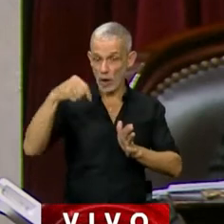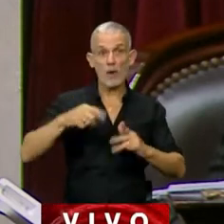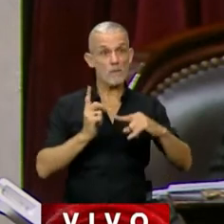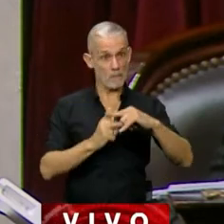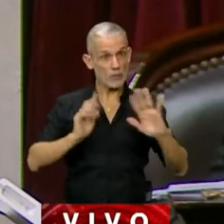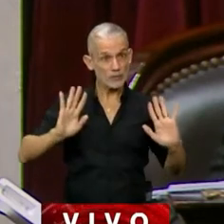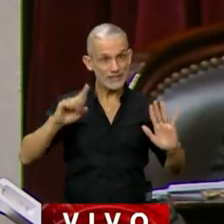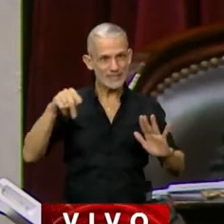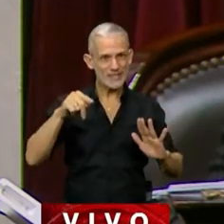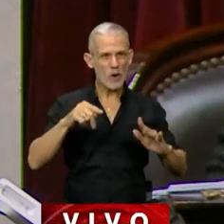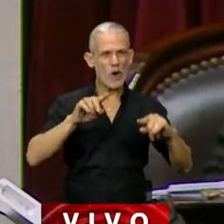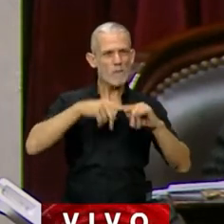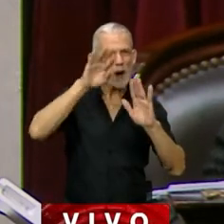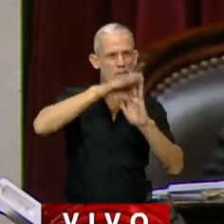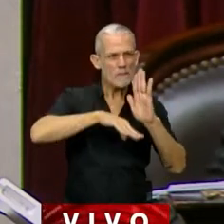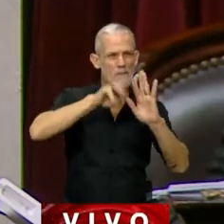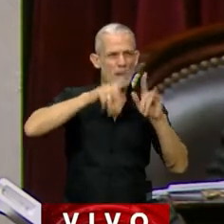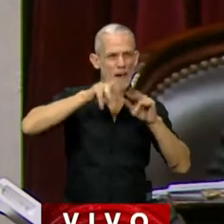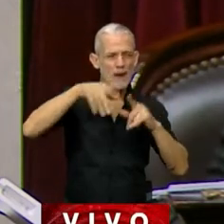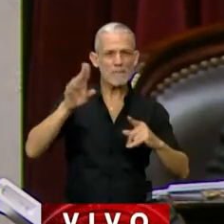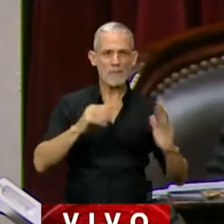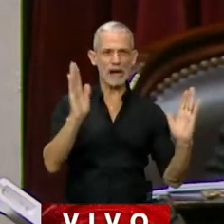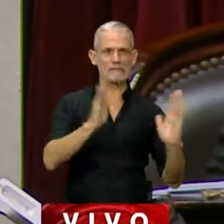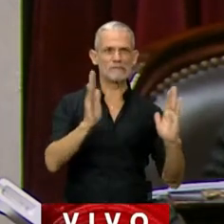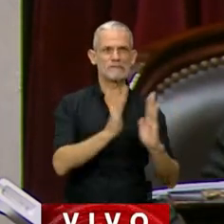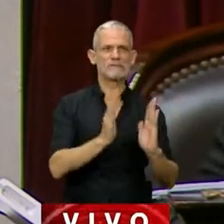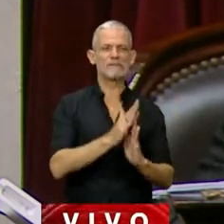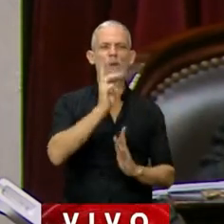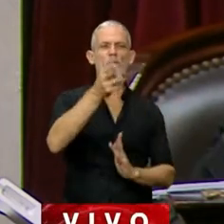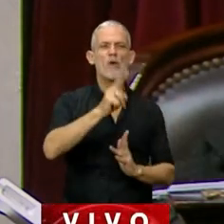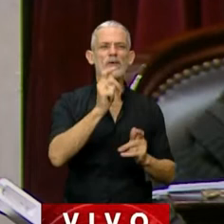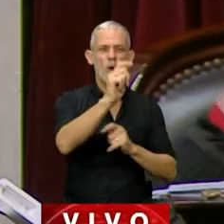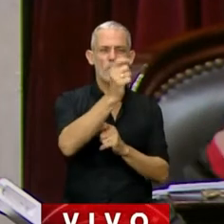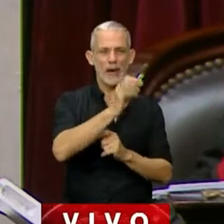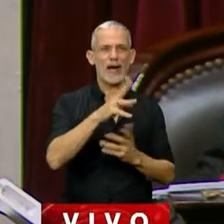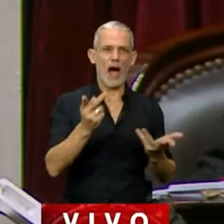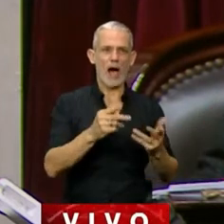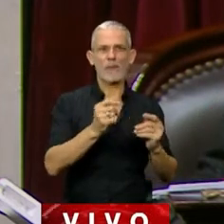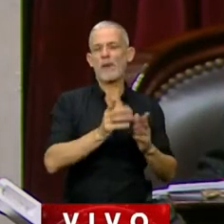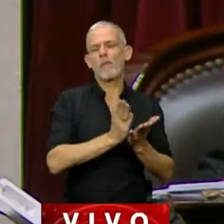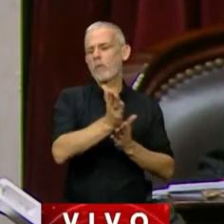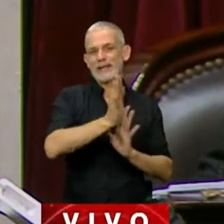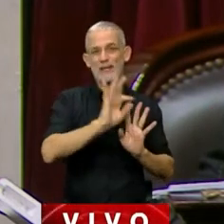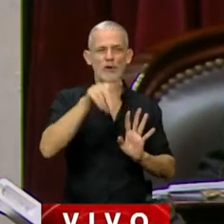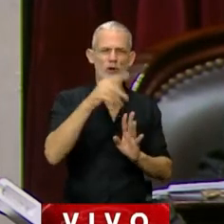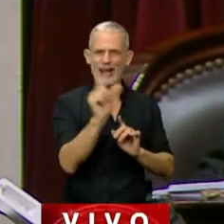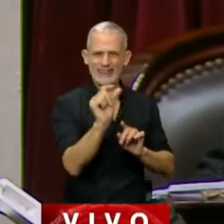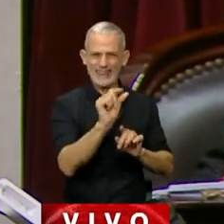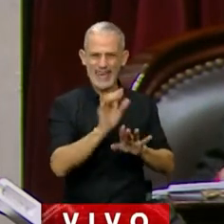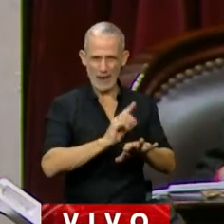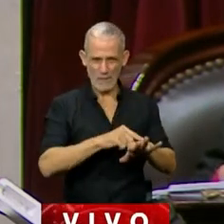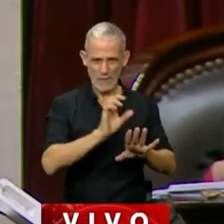caso positivo, de esas políticas regulatorias con vedas que en algunos casos fueron permanentes y en otras